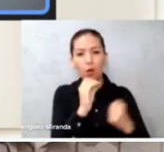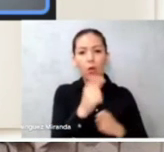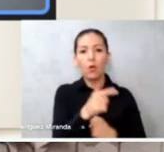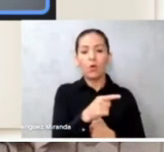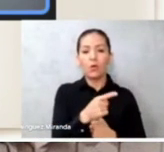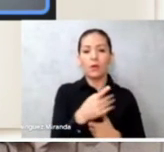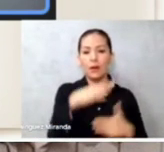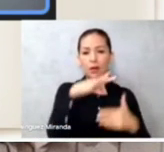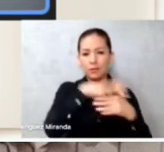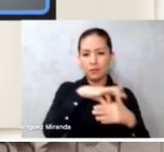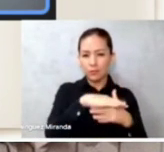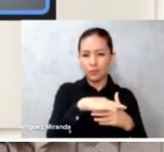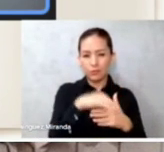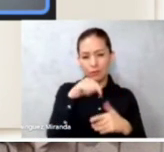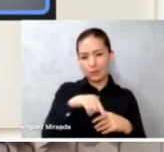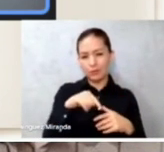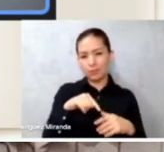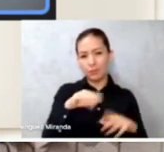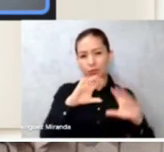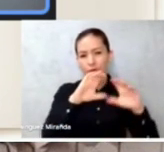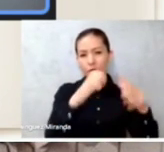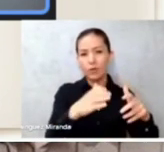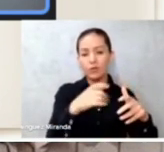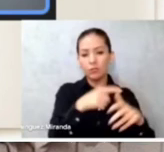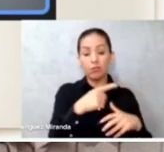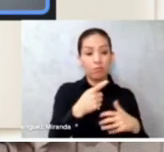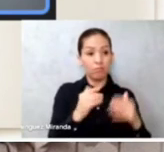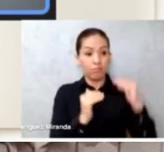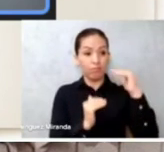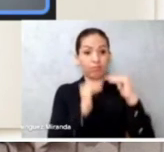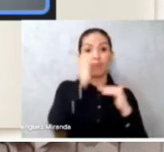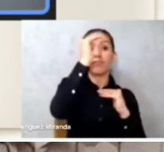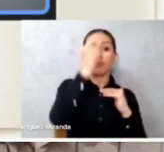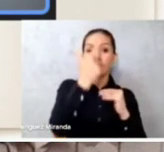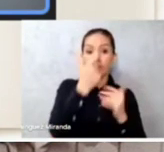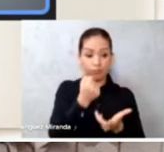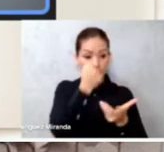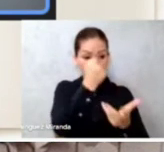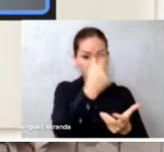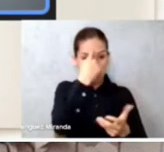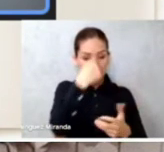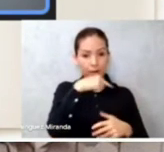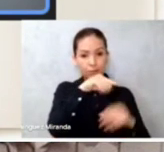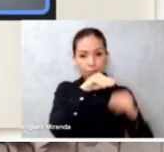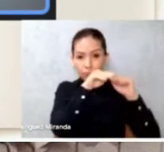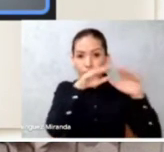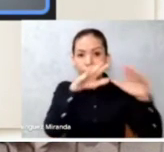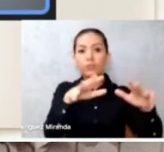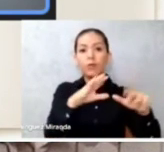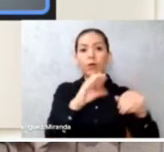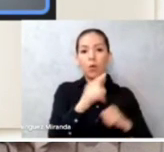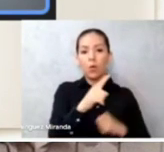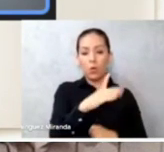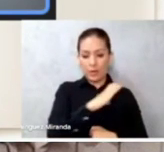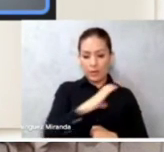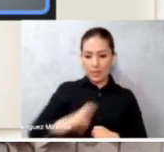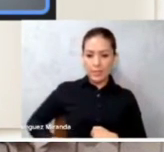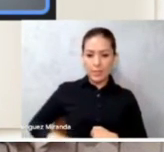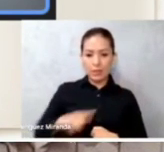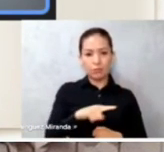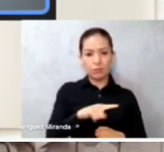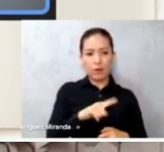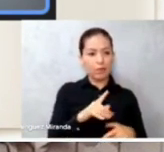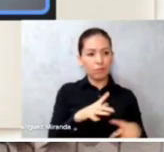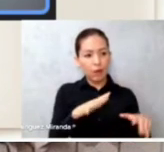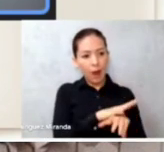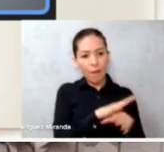por parte del Congreso del Estado, rebase de topes de gastos de campaña, financiamiento ilegal por parte de los candidatos que declinaron,